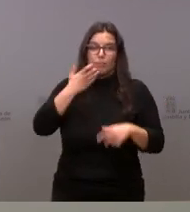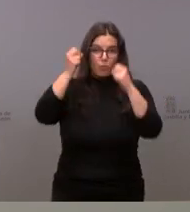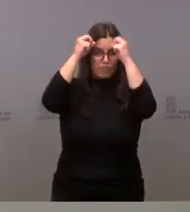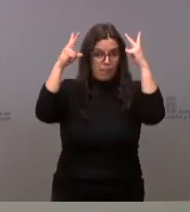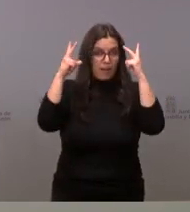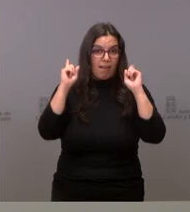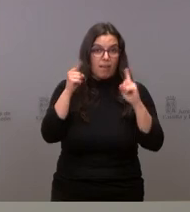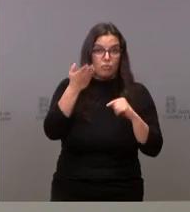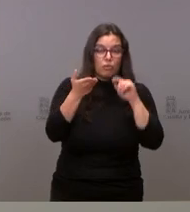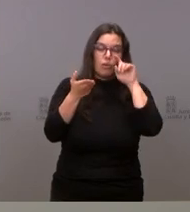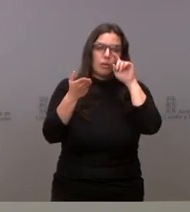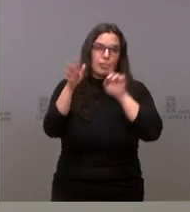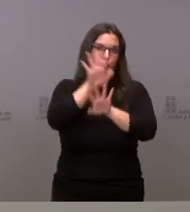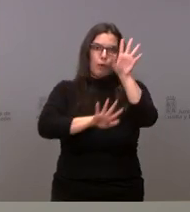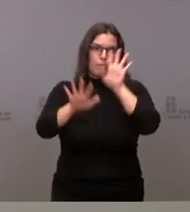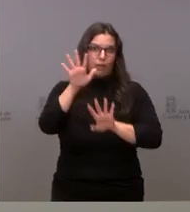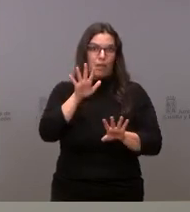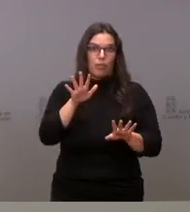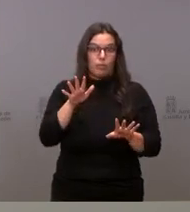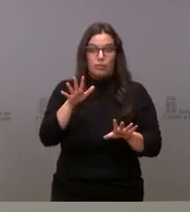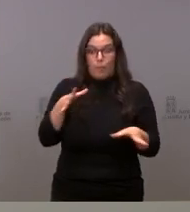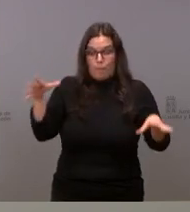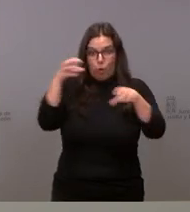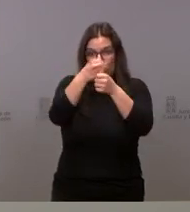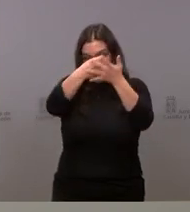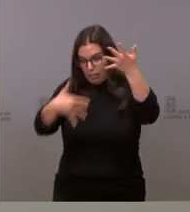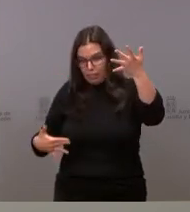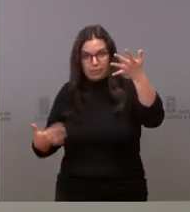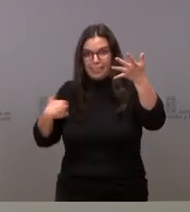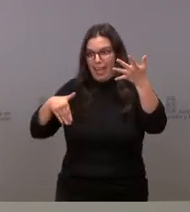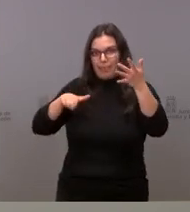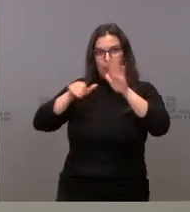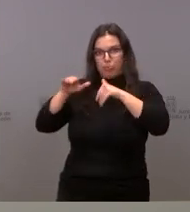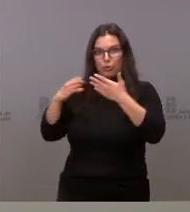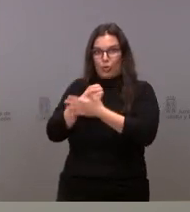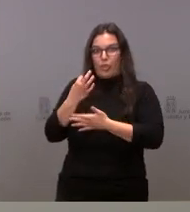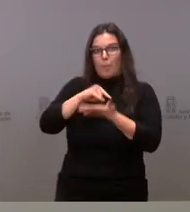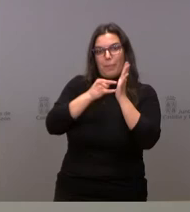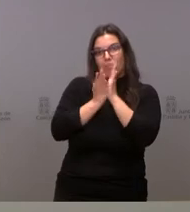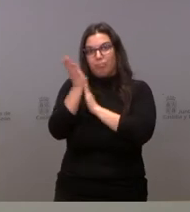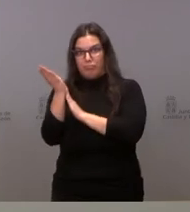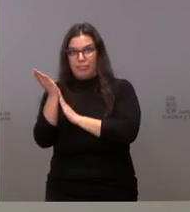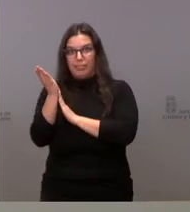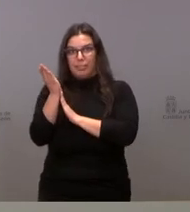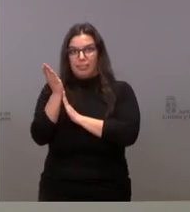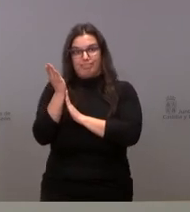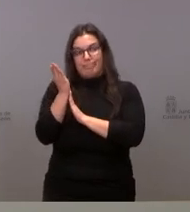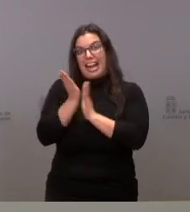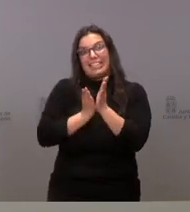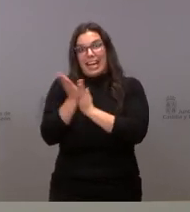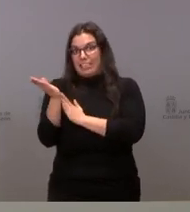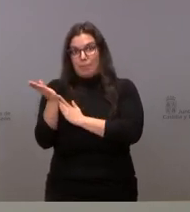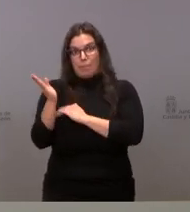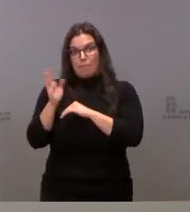caso es muy complicado y se ha agotado la bolsa en este momento con lo cual nos obliga a hacer planes de contingencia como dije hace tres semanas y poder